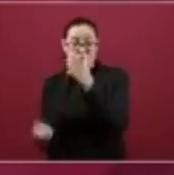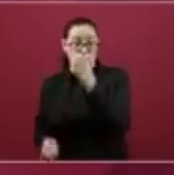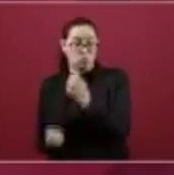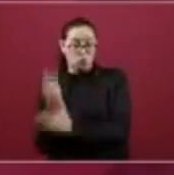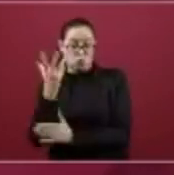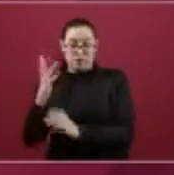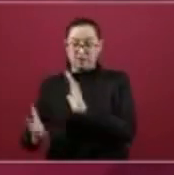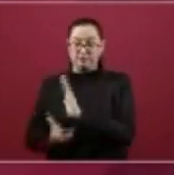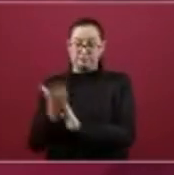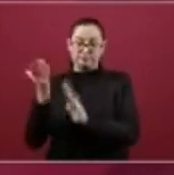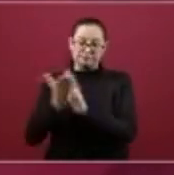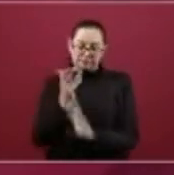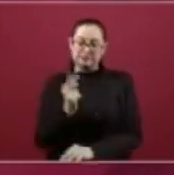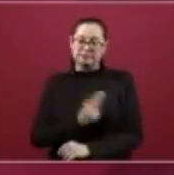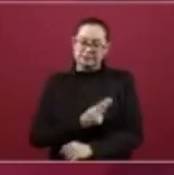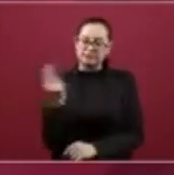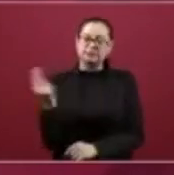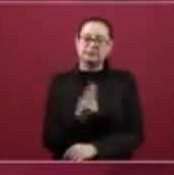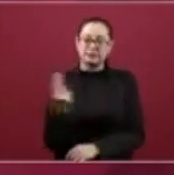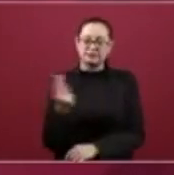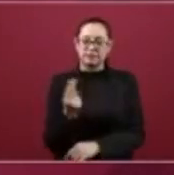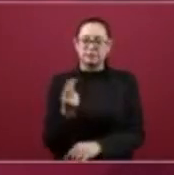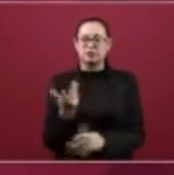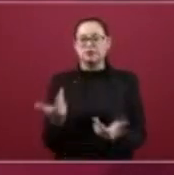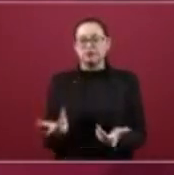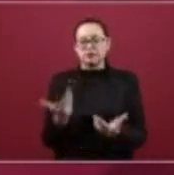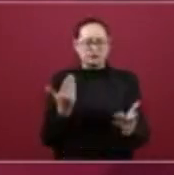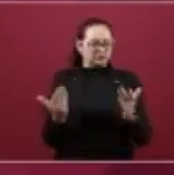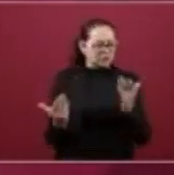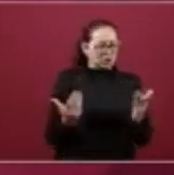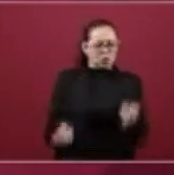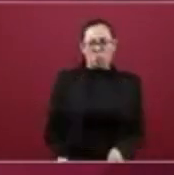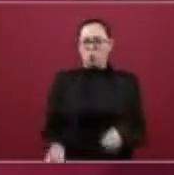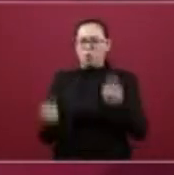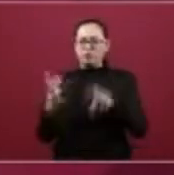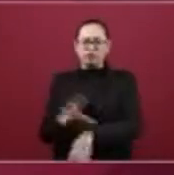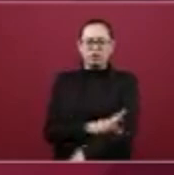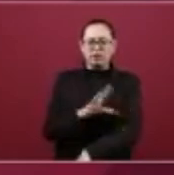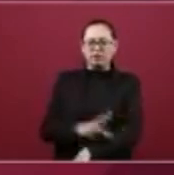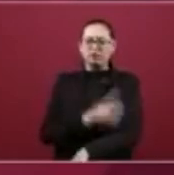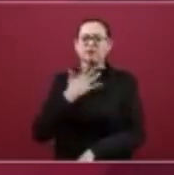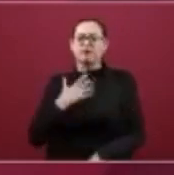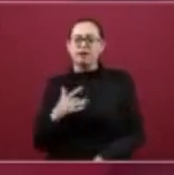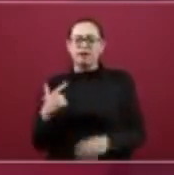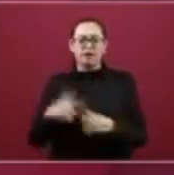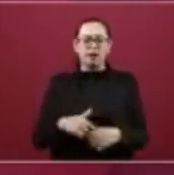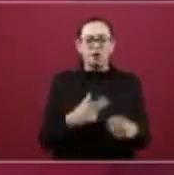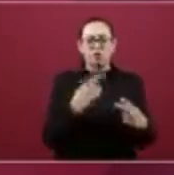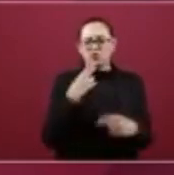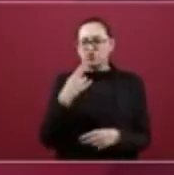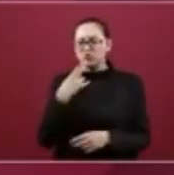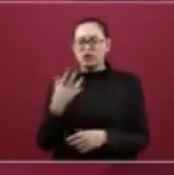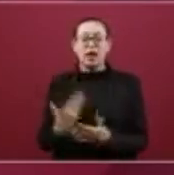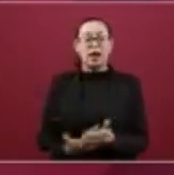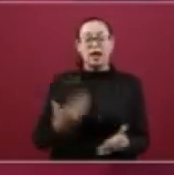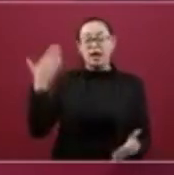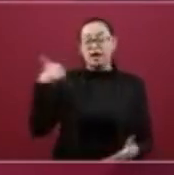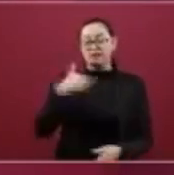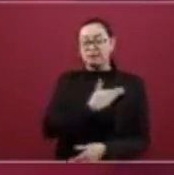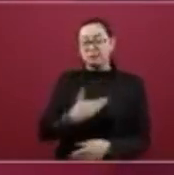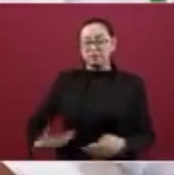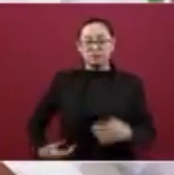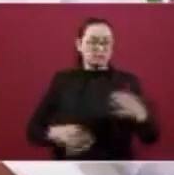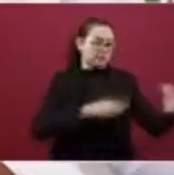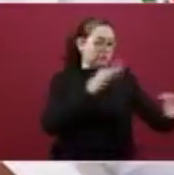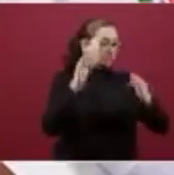necesitar una nueva refinería de acuerdo al balance energético. El presidente en campaña nos pidió hacer